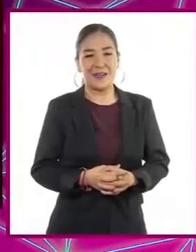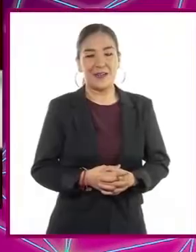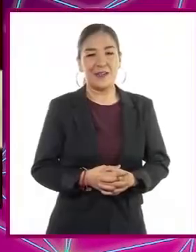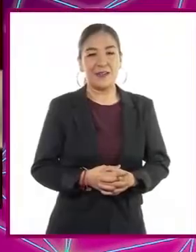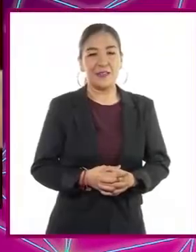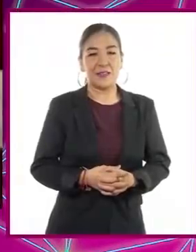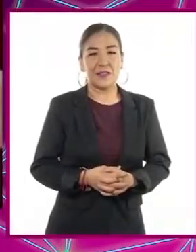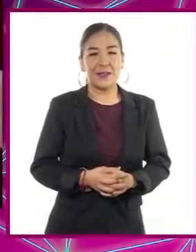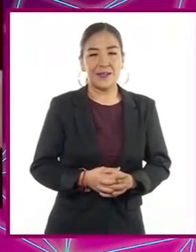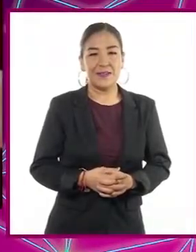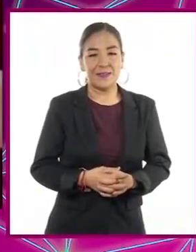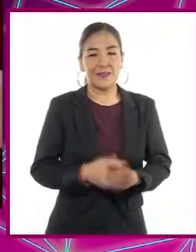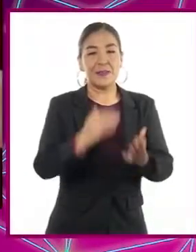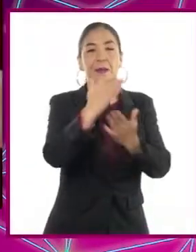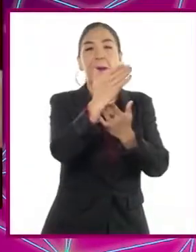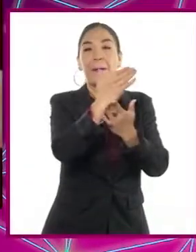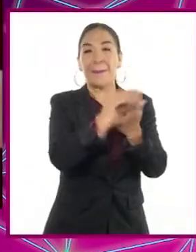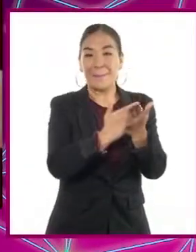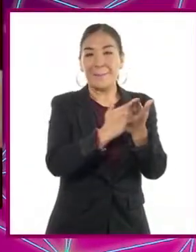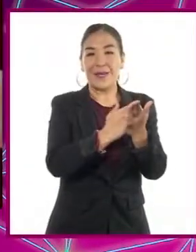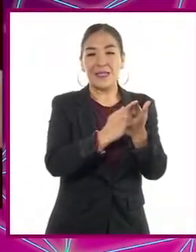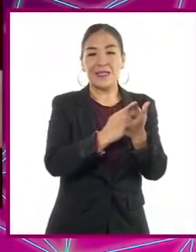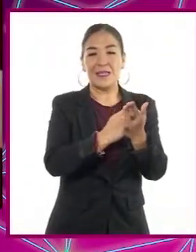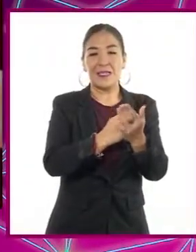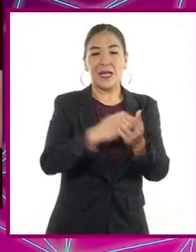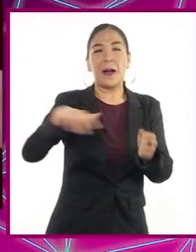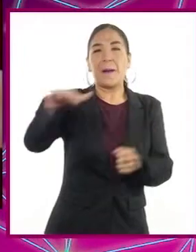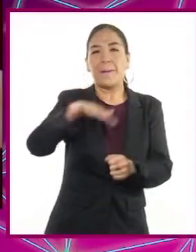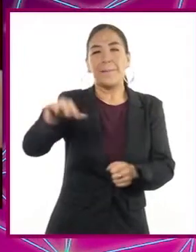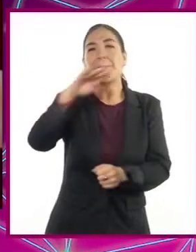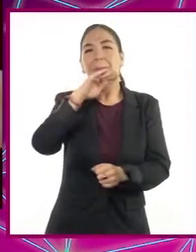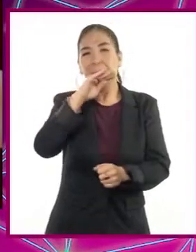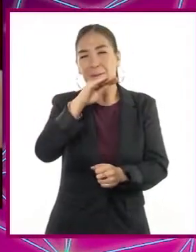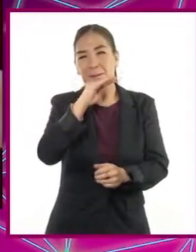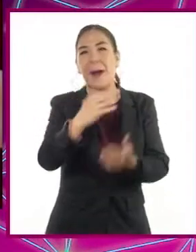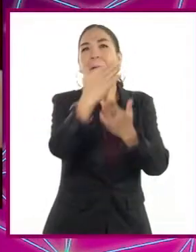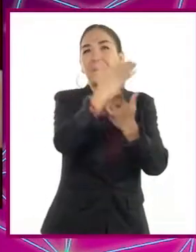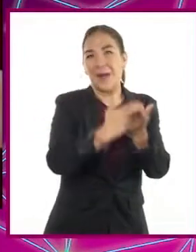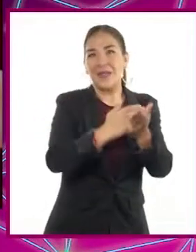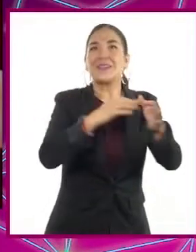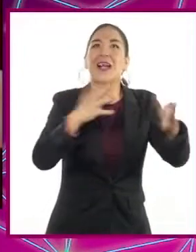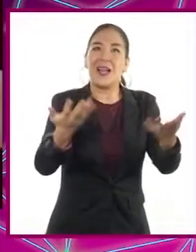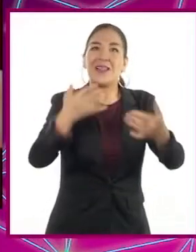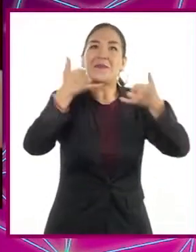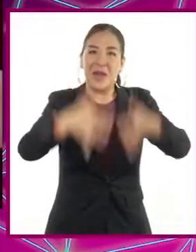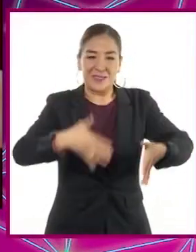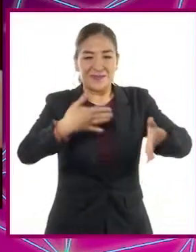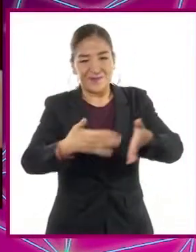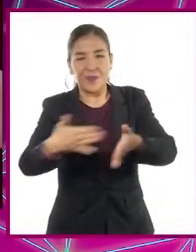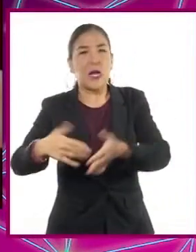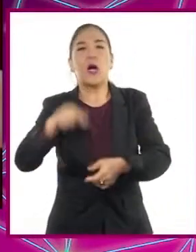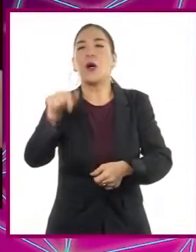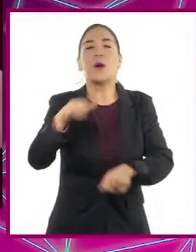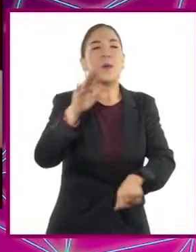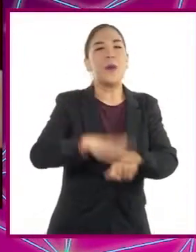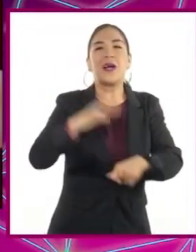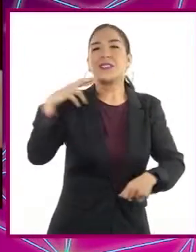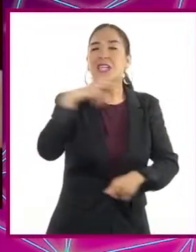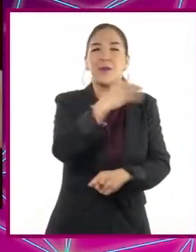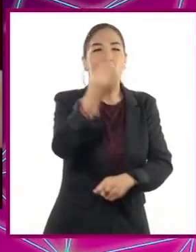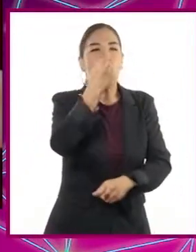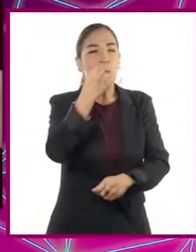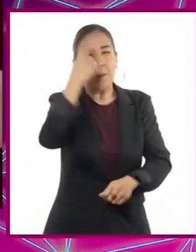Para mamá. Fue así como comenzó la publicidad para los puestos de comida rápida, donde lo primordial era generar un cambio en la forma de